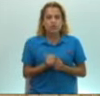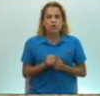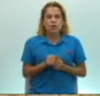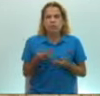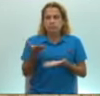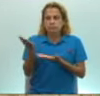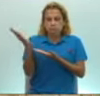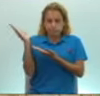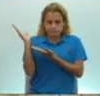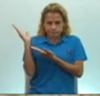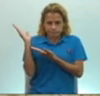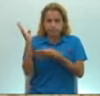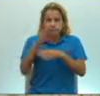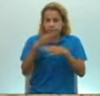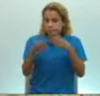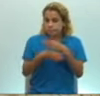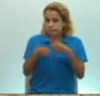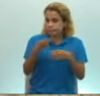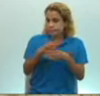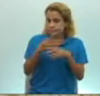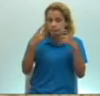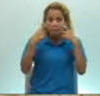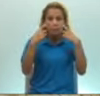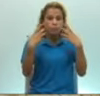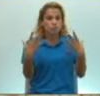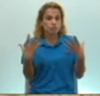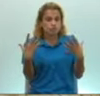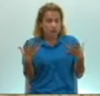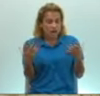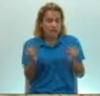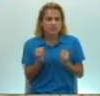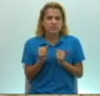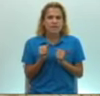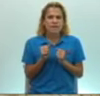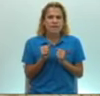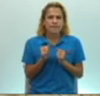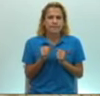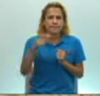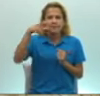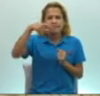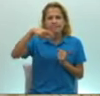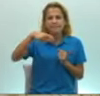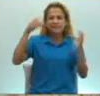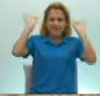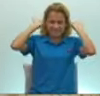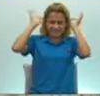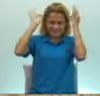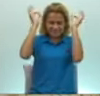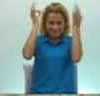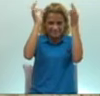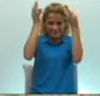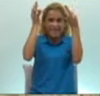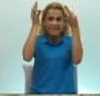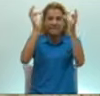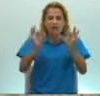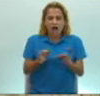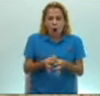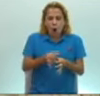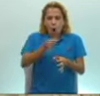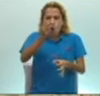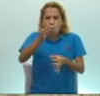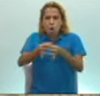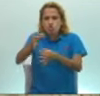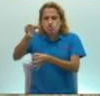Aquí estamos viendo ahora el Panteón de Agripa, que también es una construcción importante. Fíjense la influencia de los griegos en